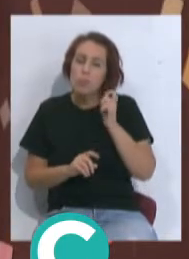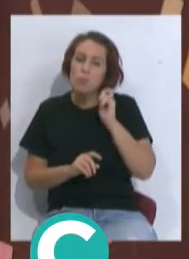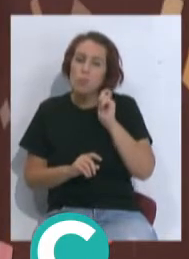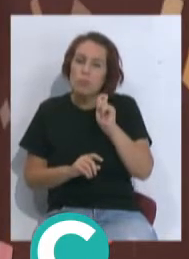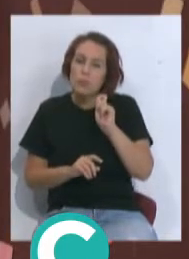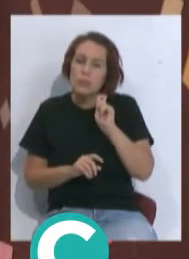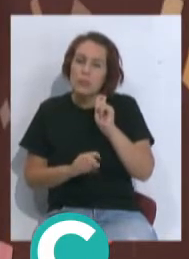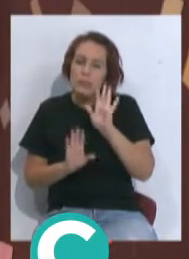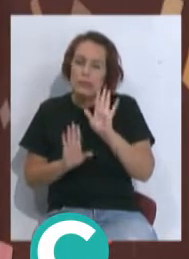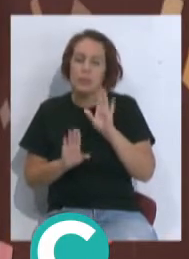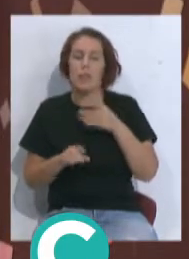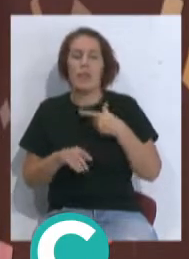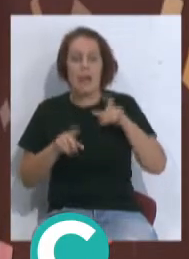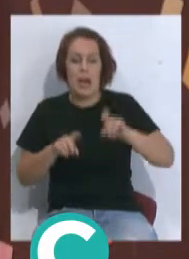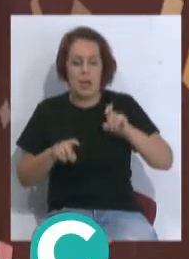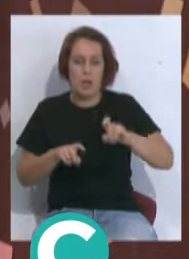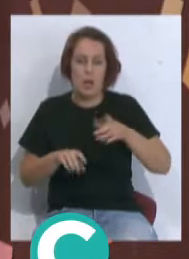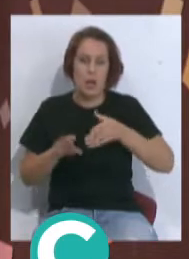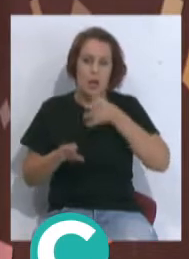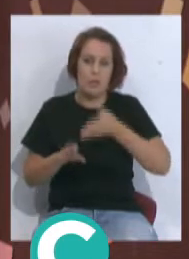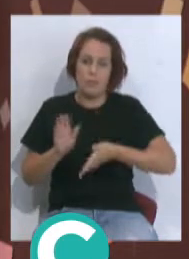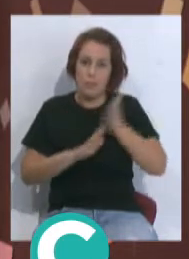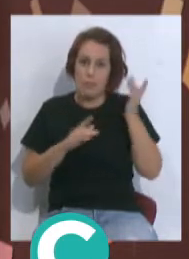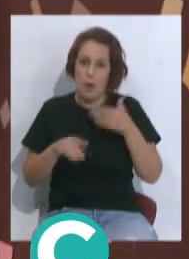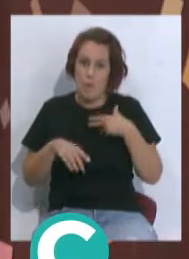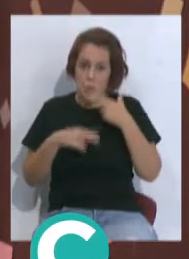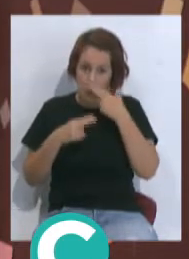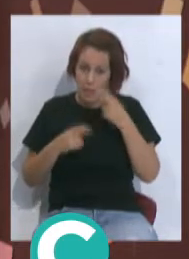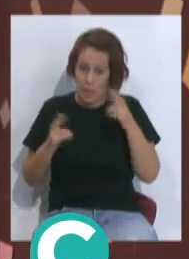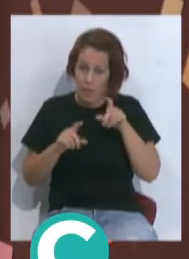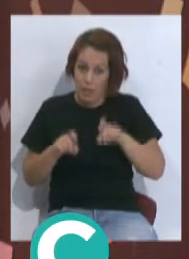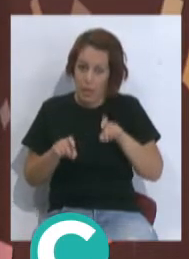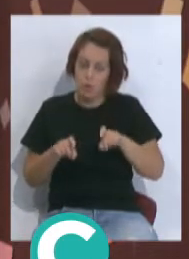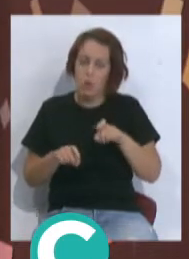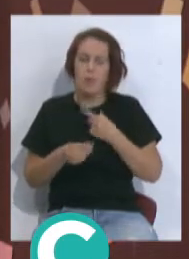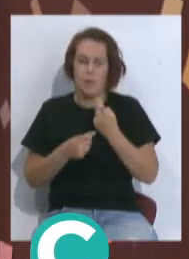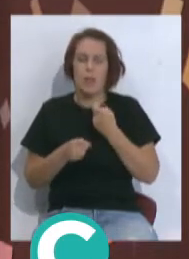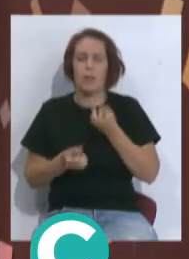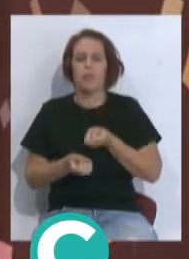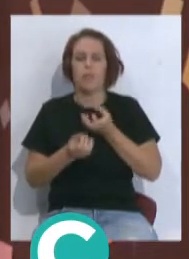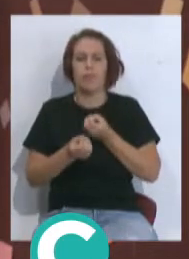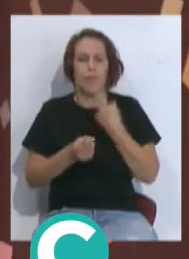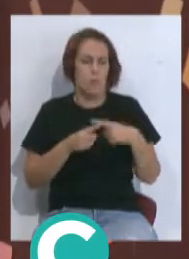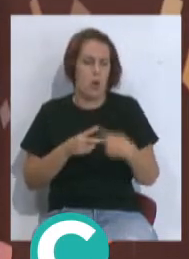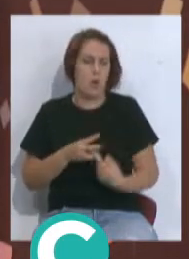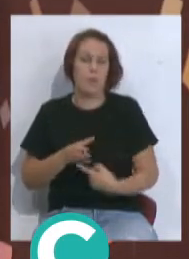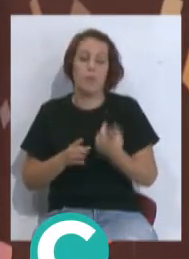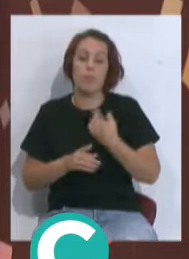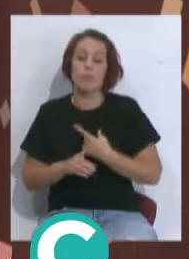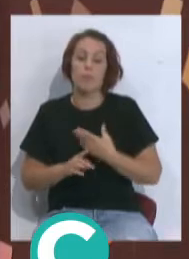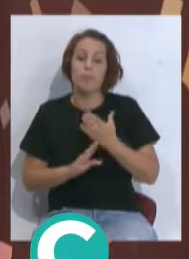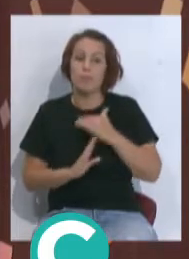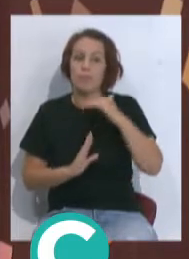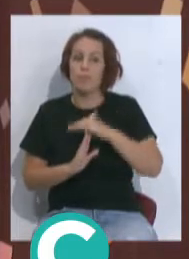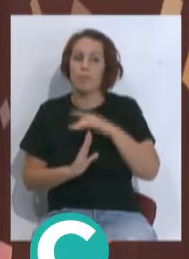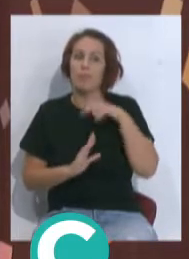Déjame poner aquí un puntito y seguido, sí. ¿Vale? Nos vamos a publicidad, quedan muchas cartas todavía aquí que descubrir y que comentar, pero ponemos una pausa, ya ven qué emocionante y